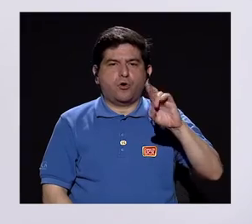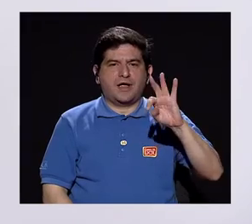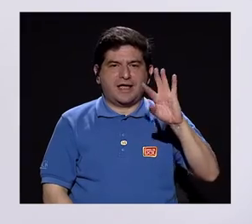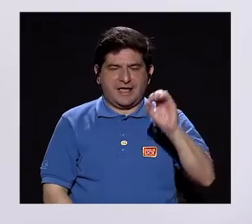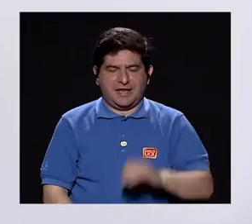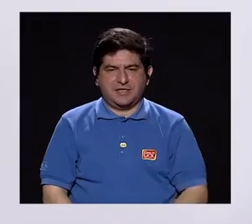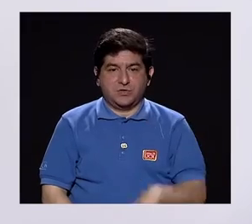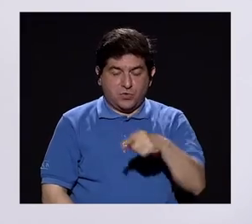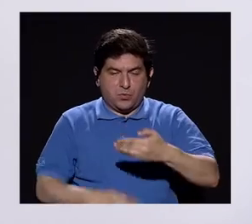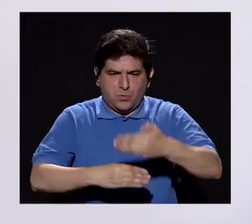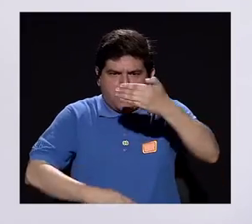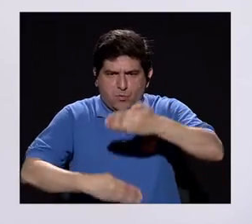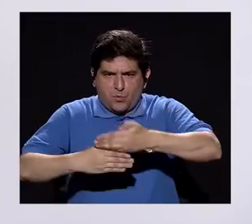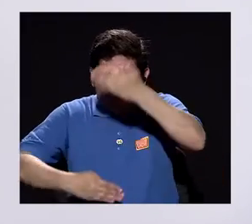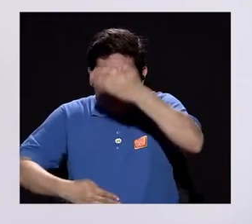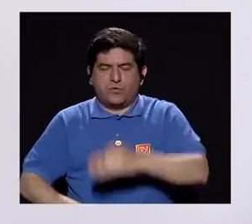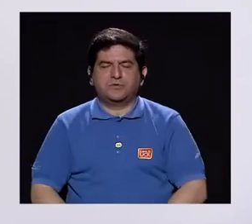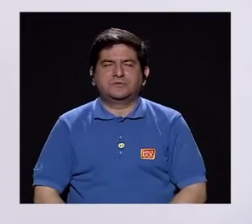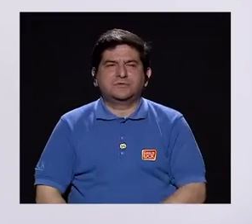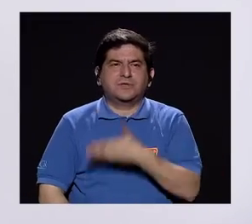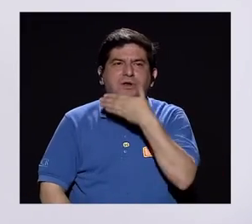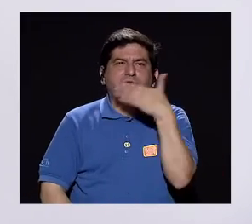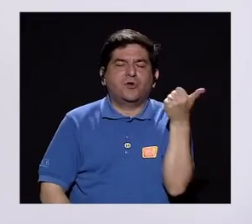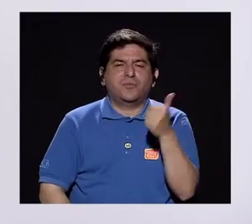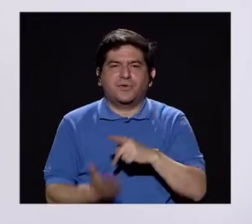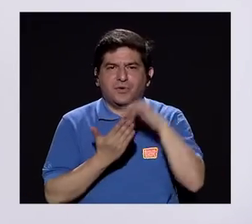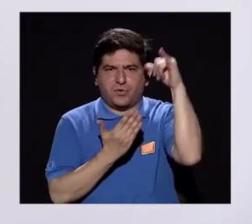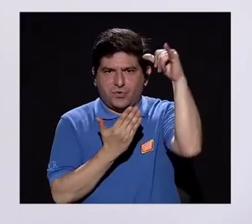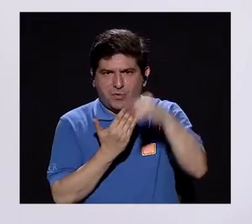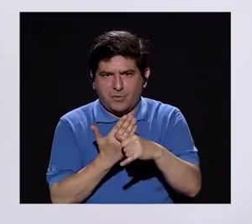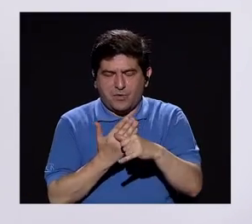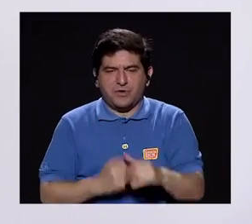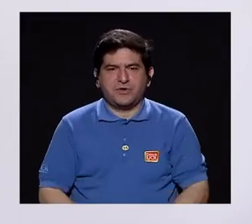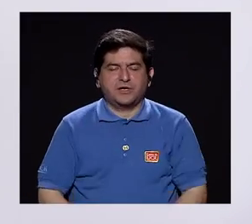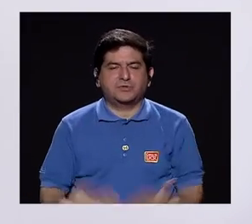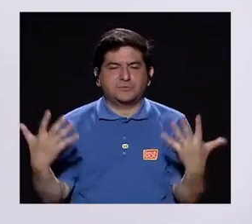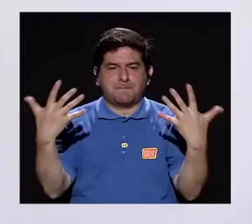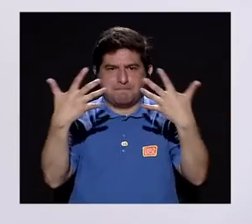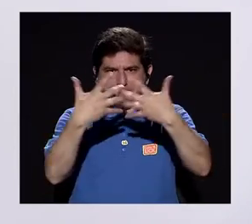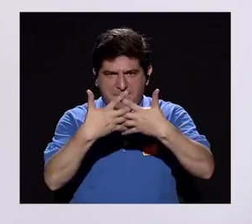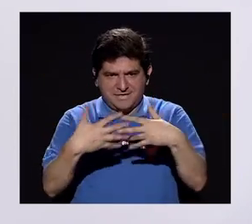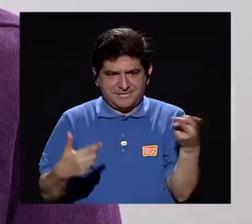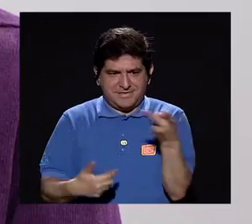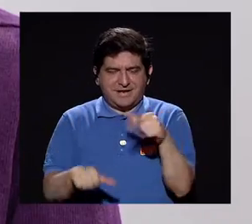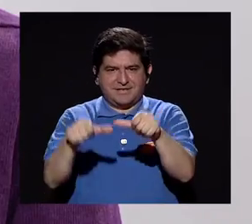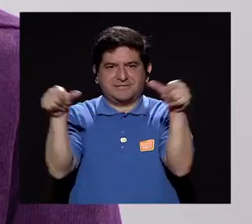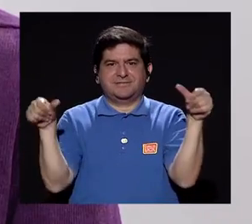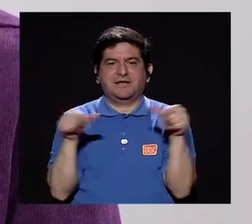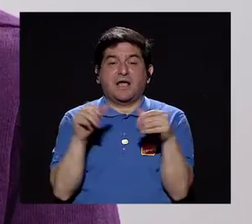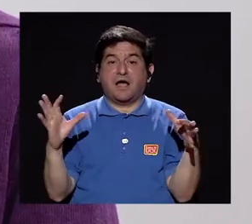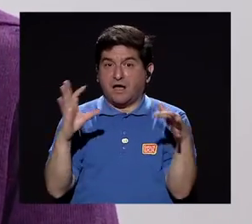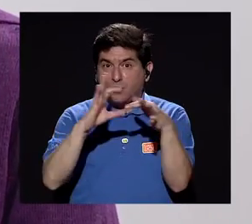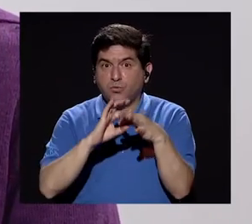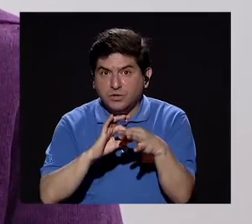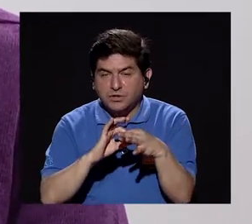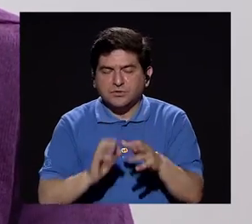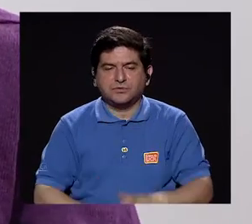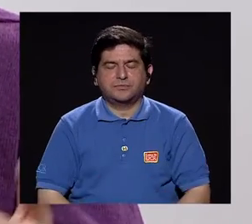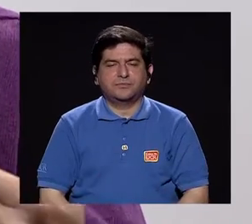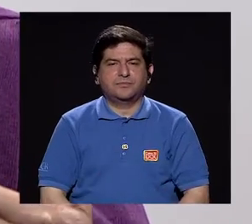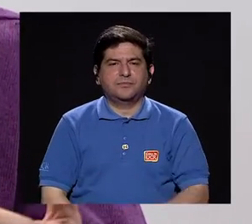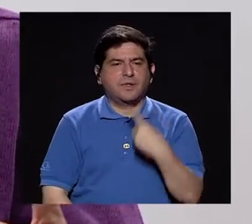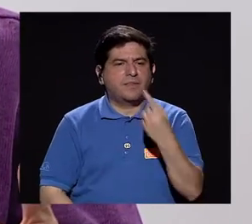mundo de retención entonces lo ideal sería que los proyectos fueran una combinación al bien común